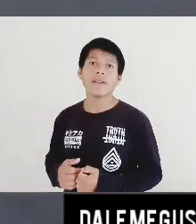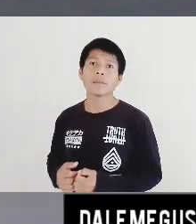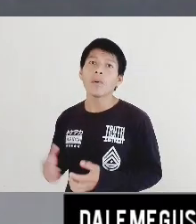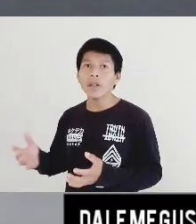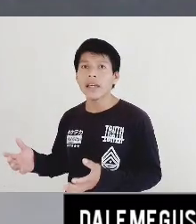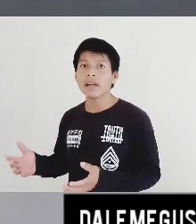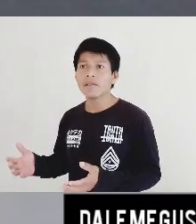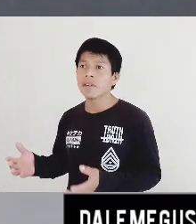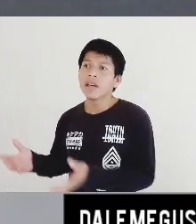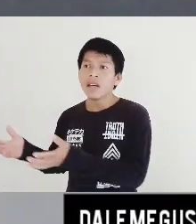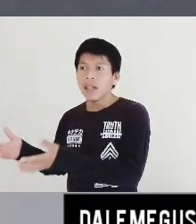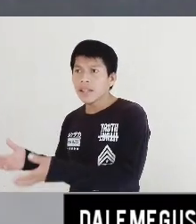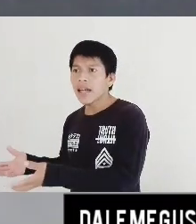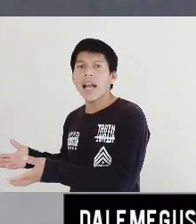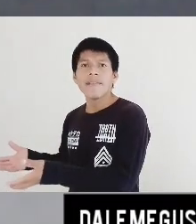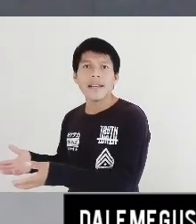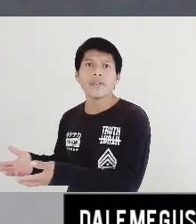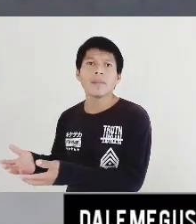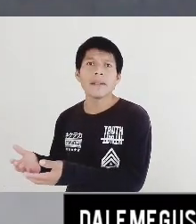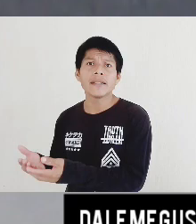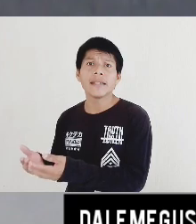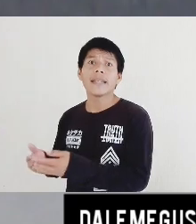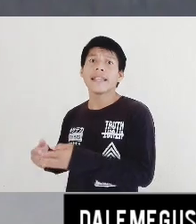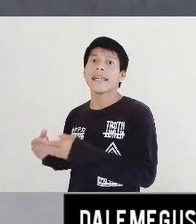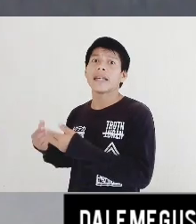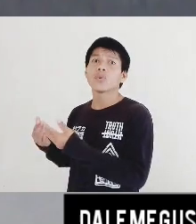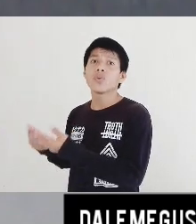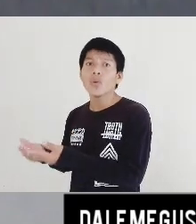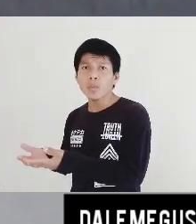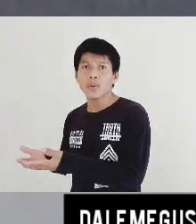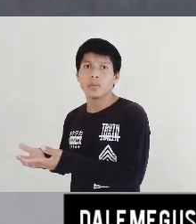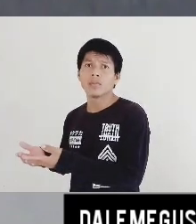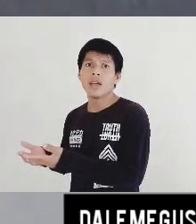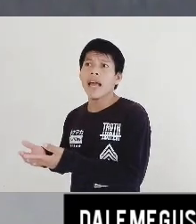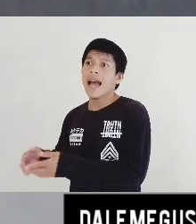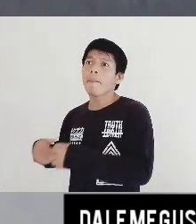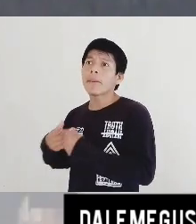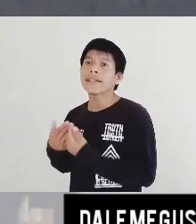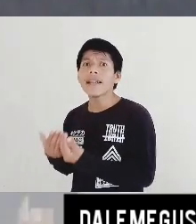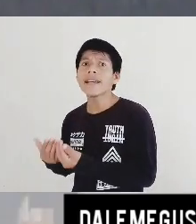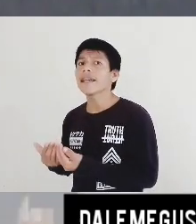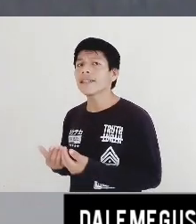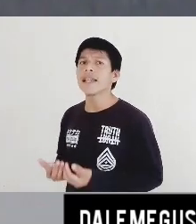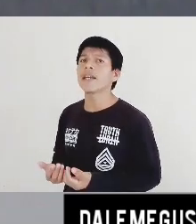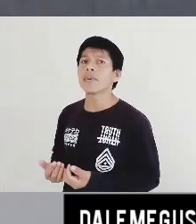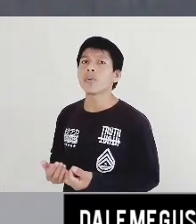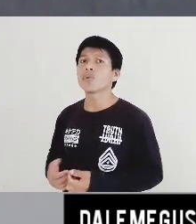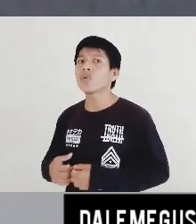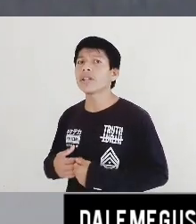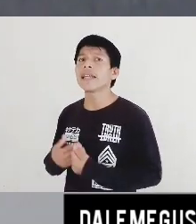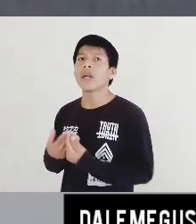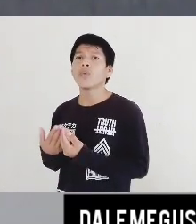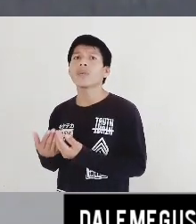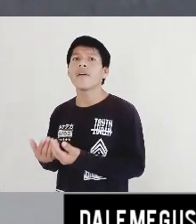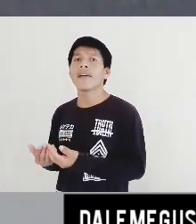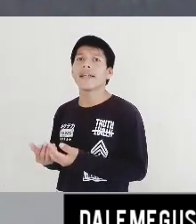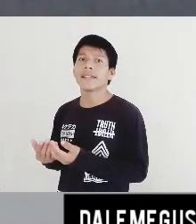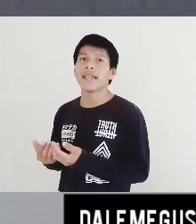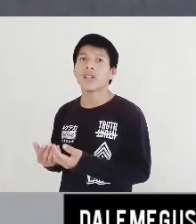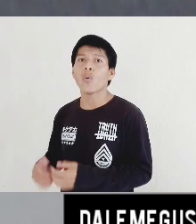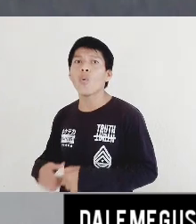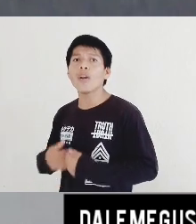Elena Chávez porque están hablando del presidente de que es un corrupto. A pesar de que este libro no tiene